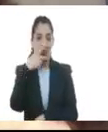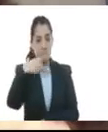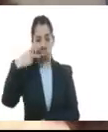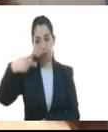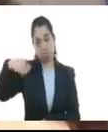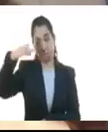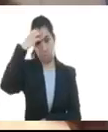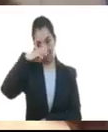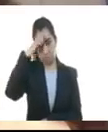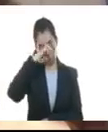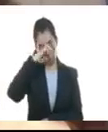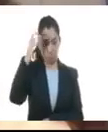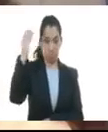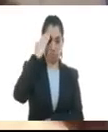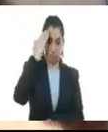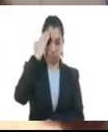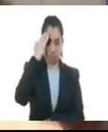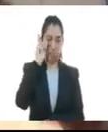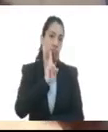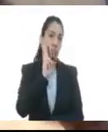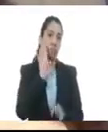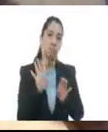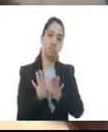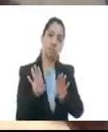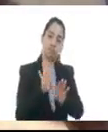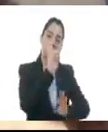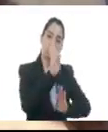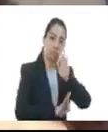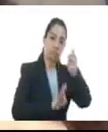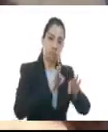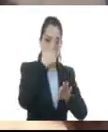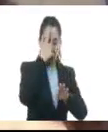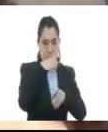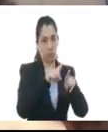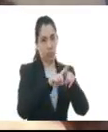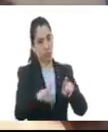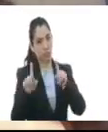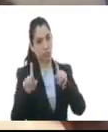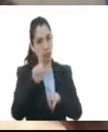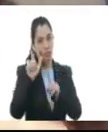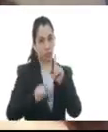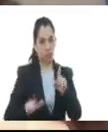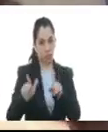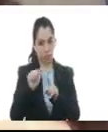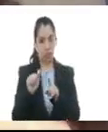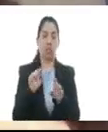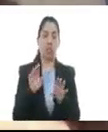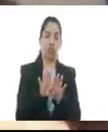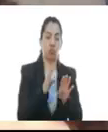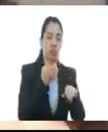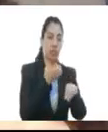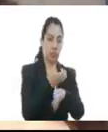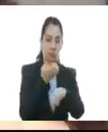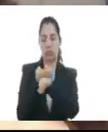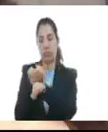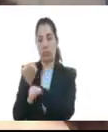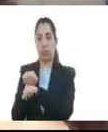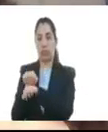en prisiones, compararlo con prisiones federales, a centros de readaptación social a nivel local. Y